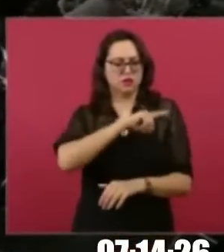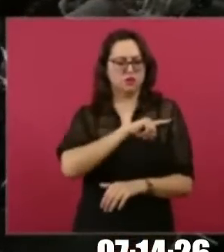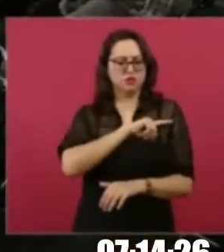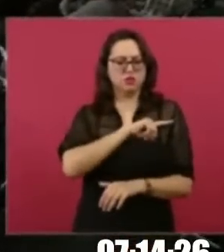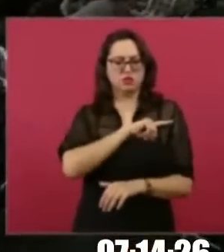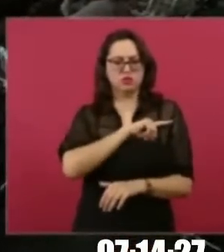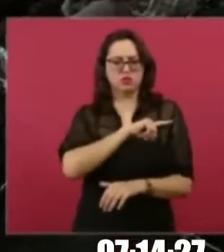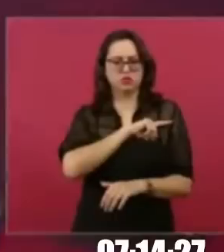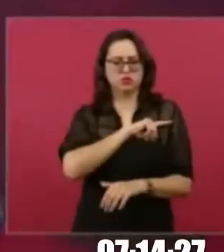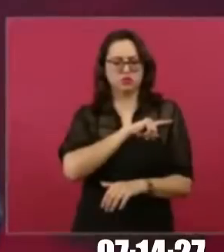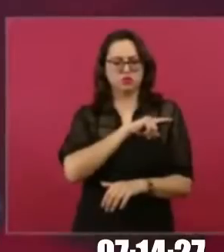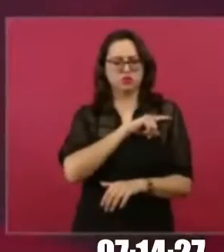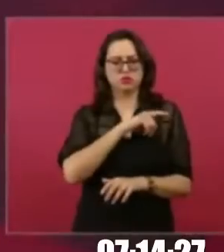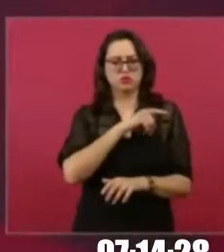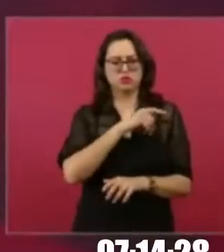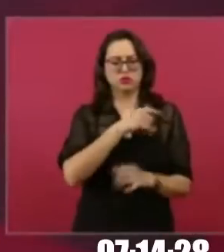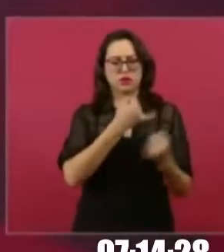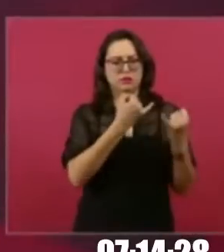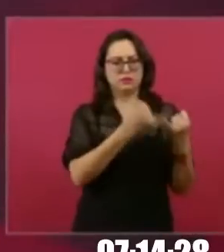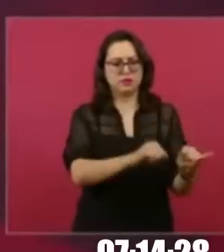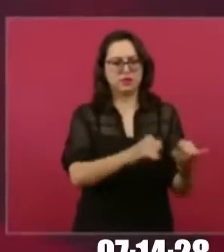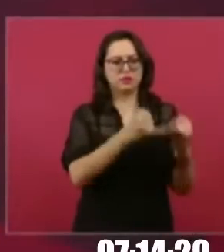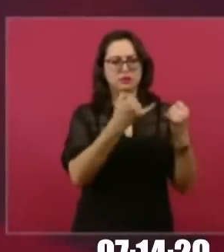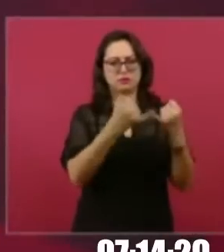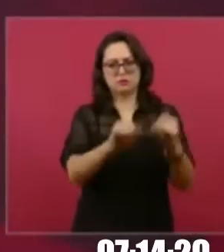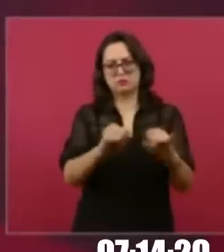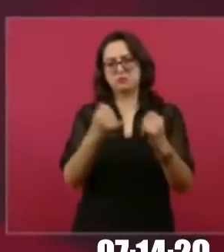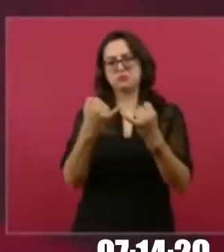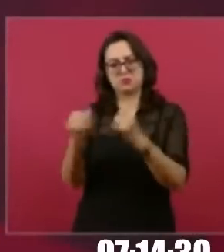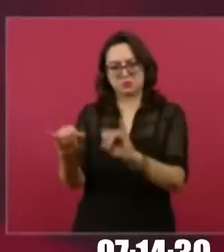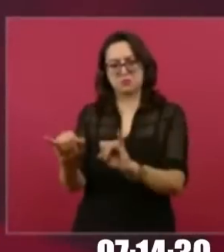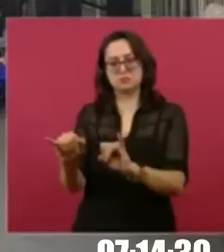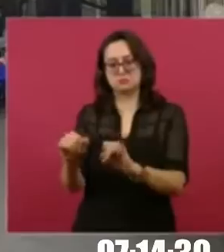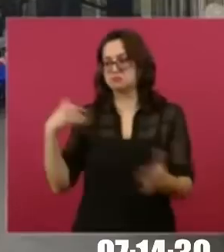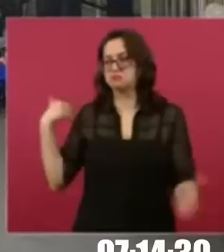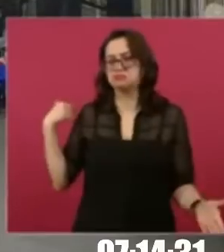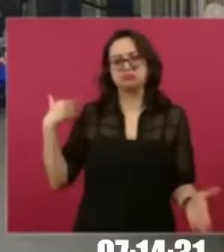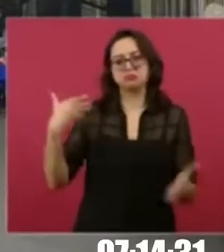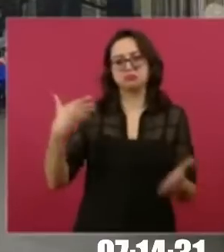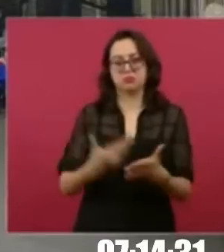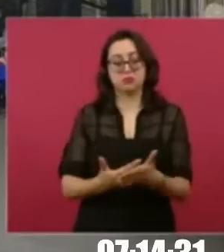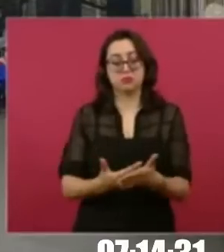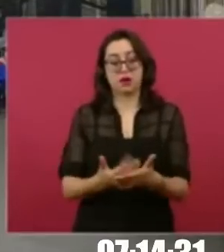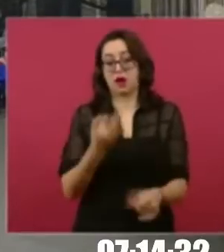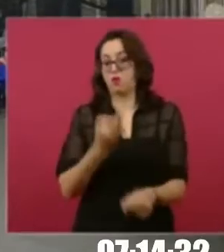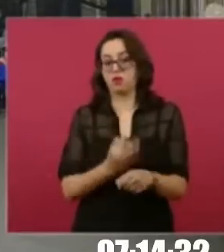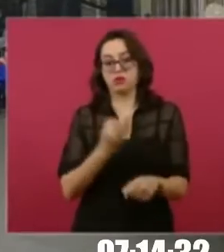se ha logrado por el apoyo muy consciente